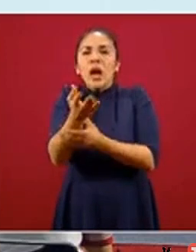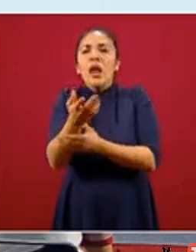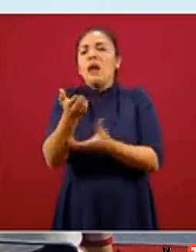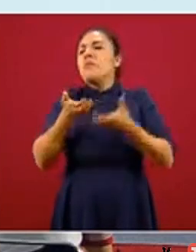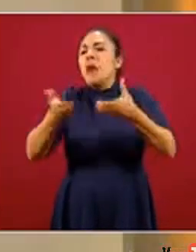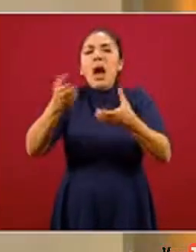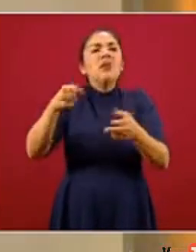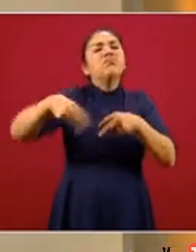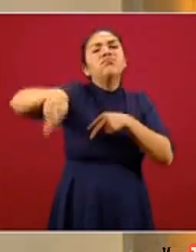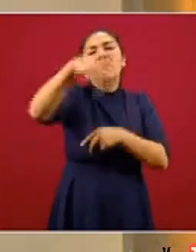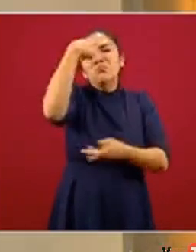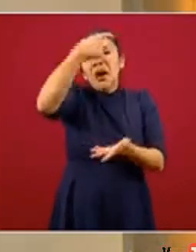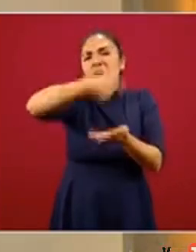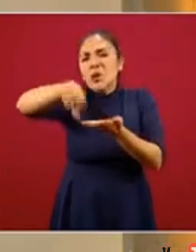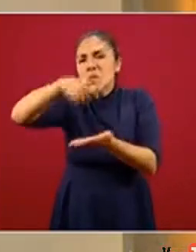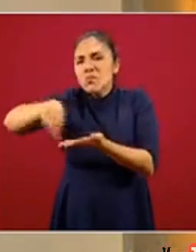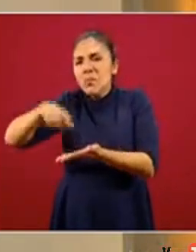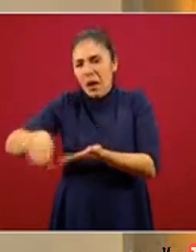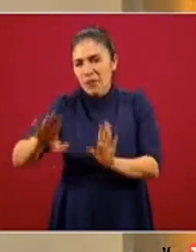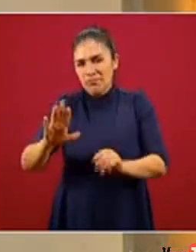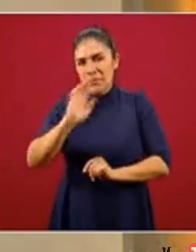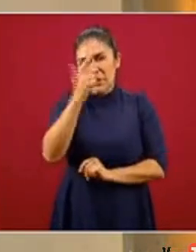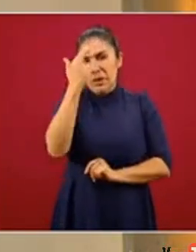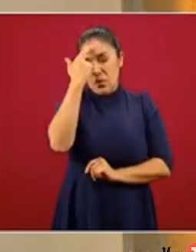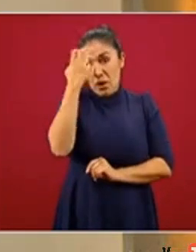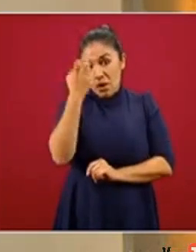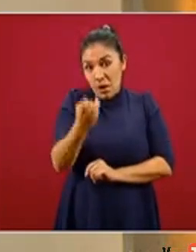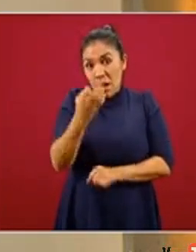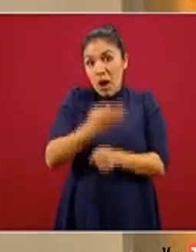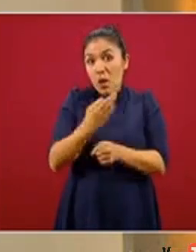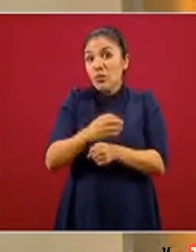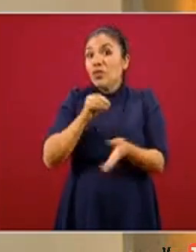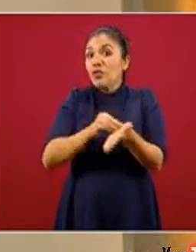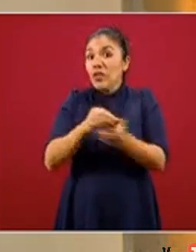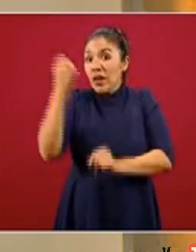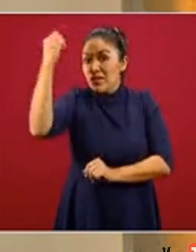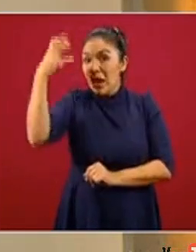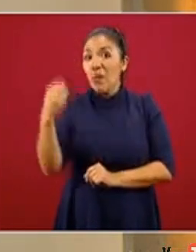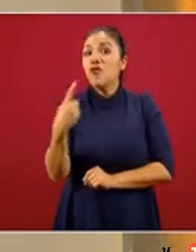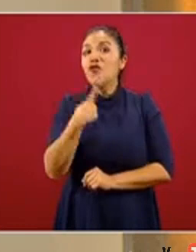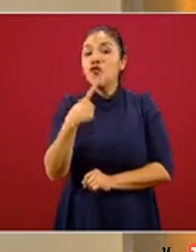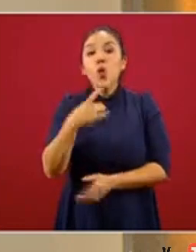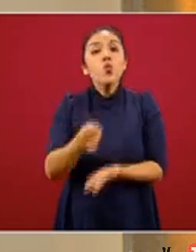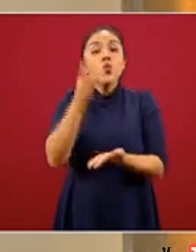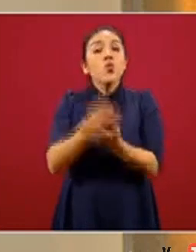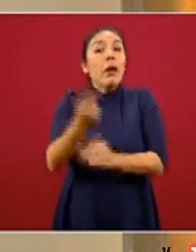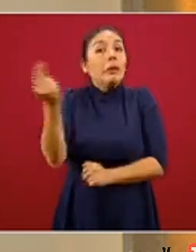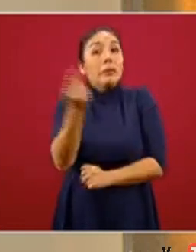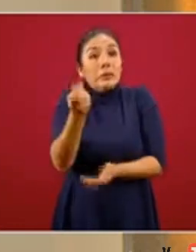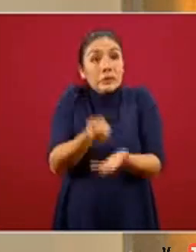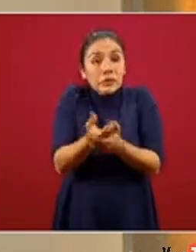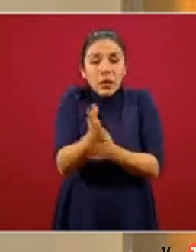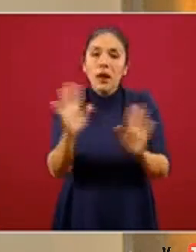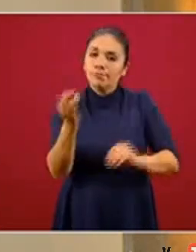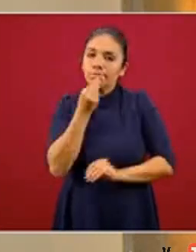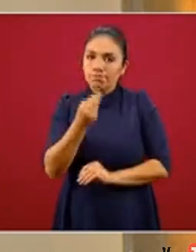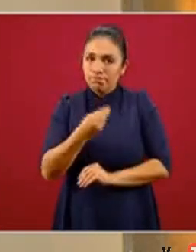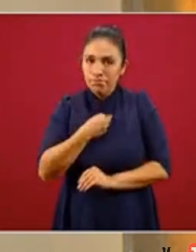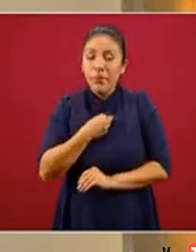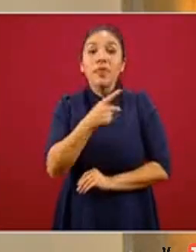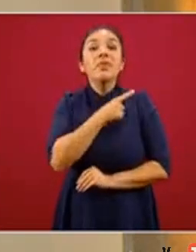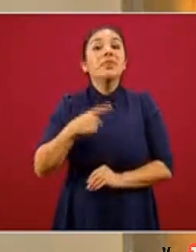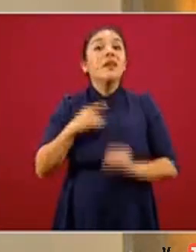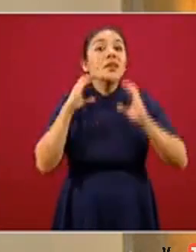público a hacer compras, recordemos que estamos en semáforo rojo y solo hay que salir si es indispensable, hay que cuidar